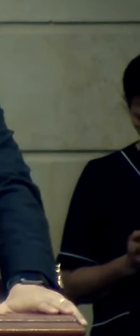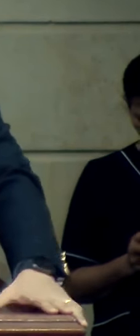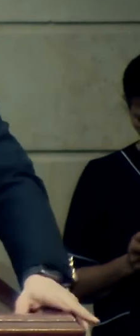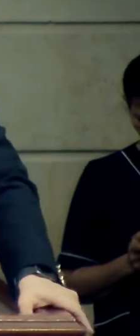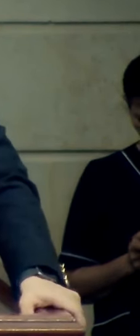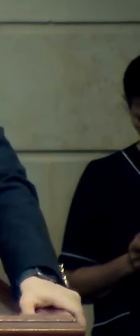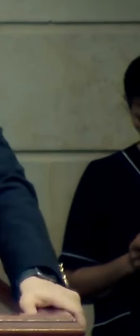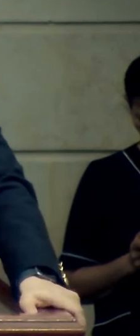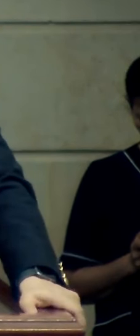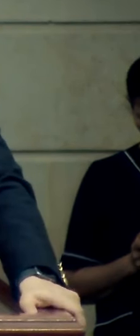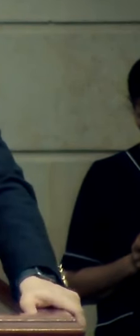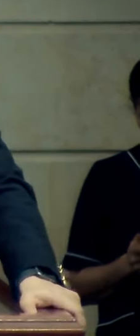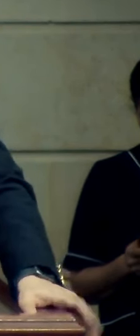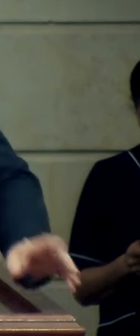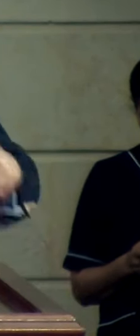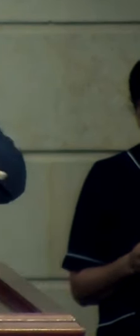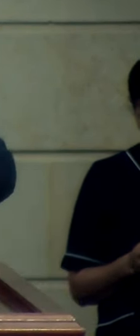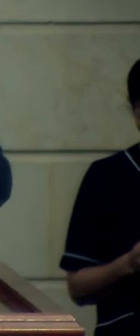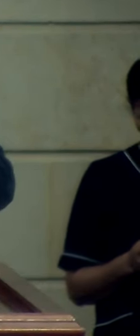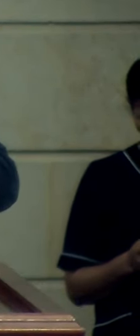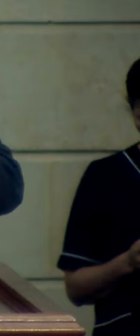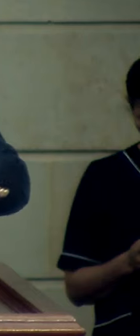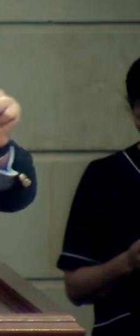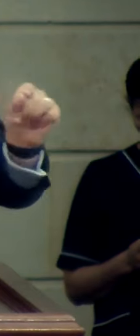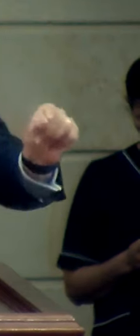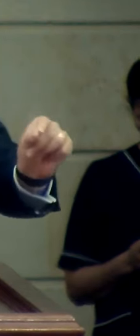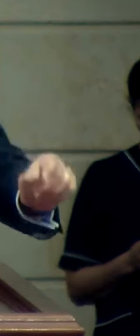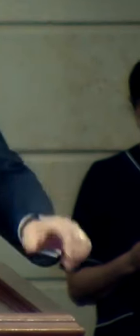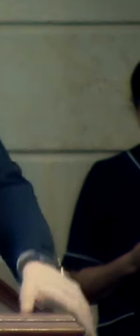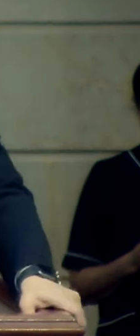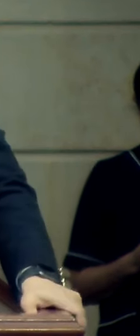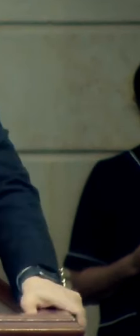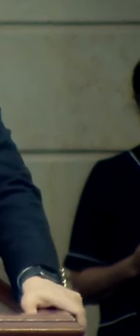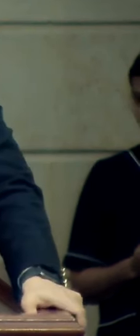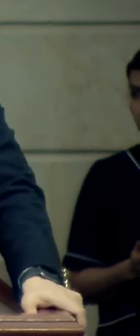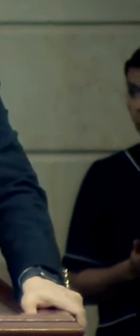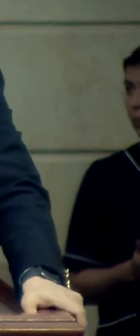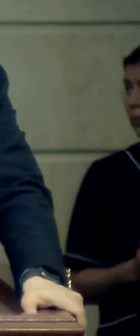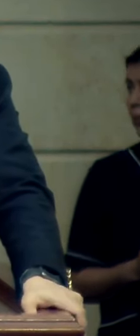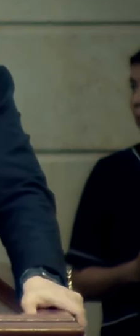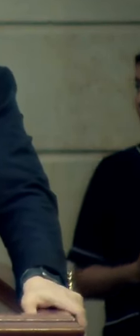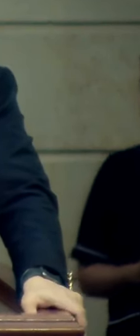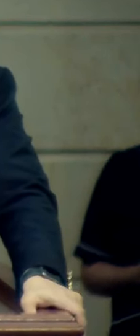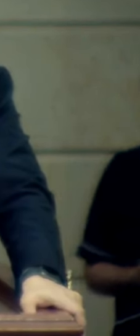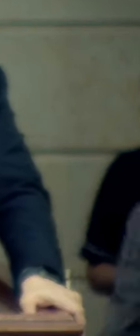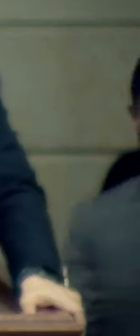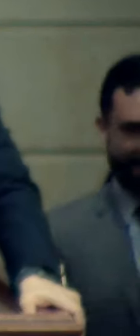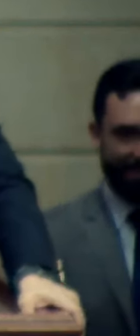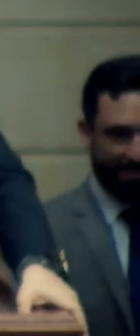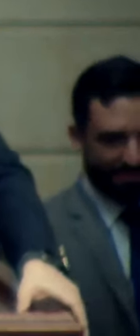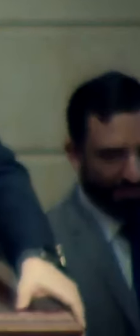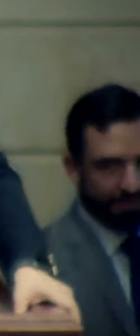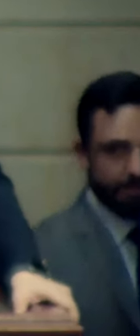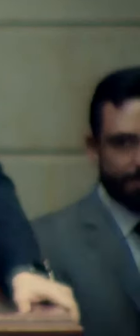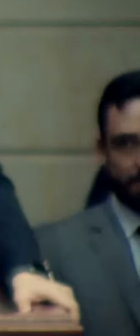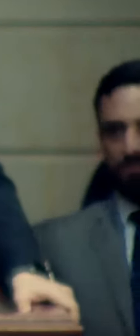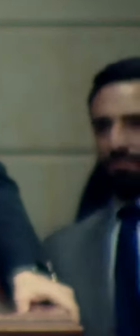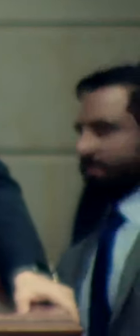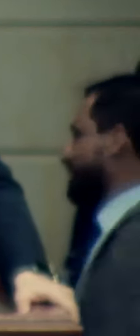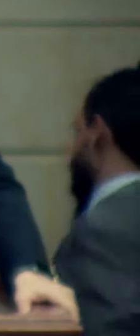Hoyos como ustedes podrán testimoniar es determinante Dr Luis Eduardo Díaz Granados para la ciudad de